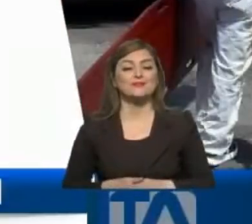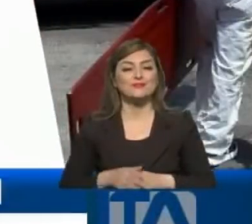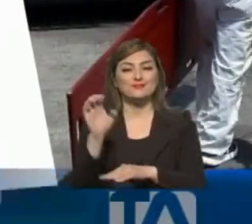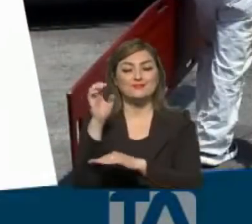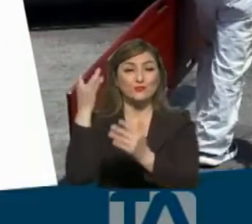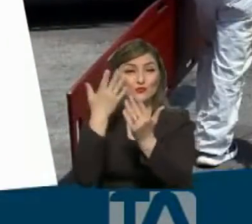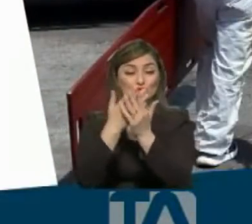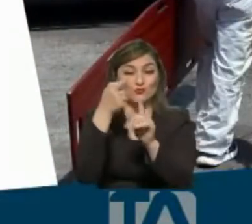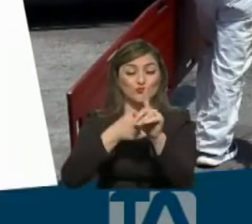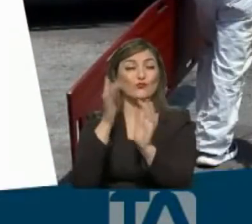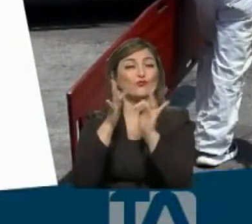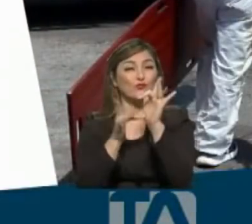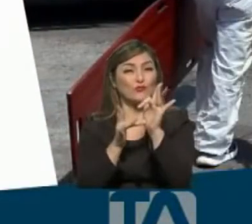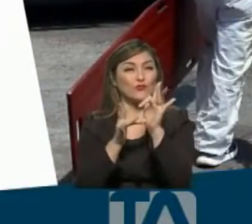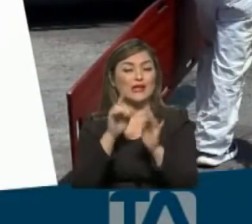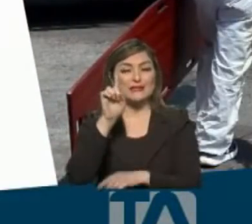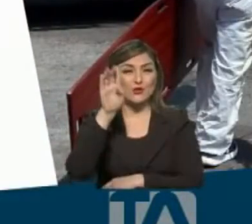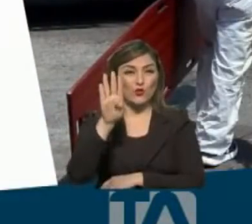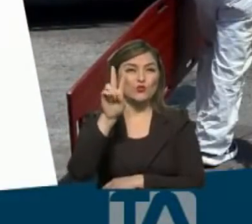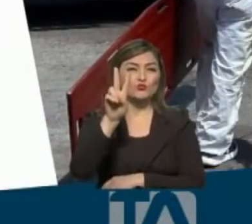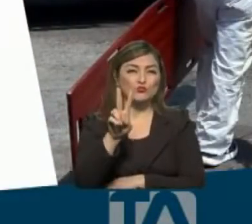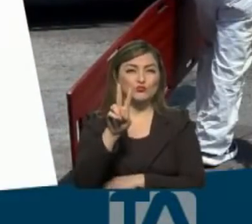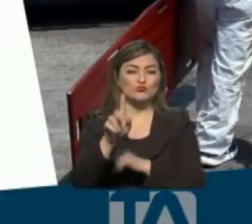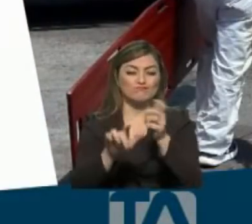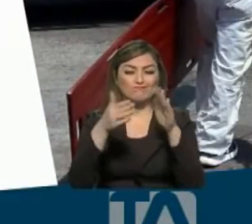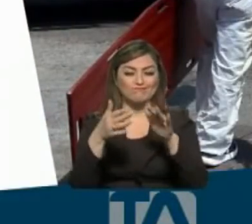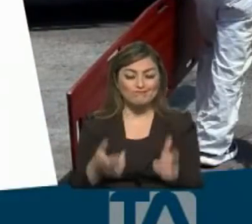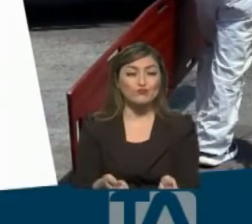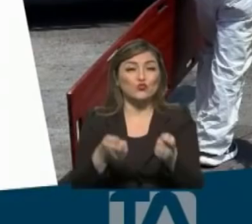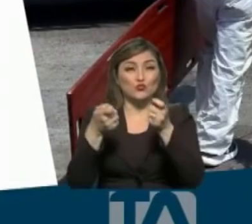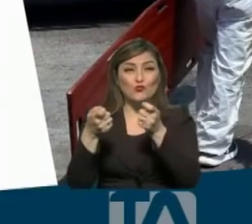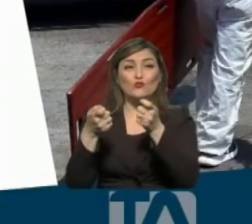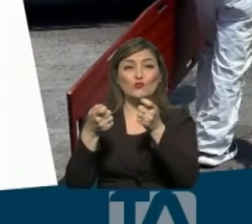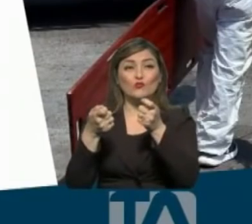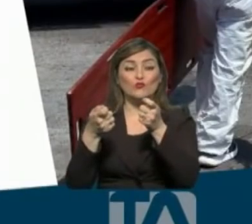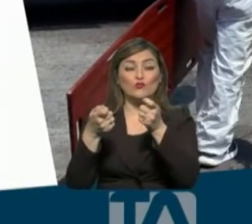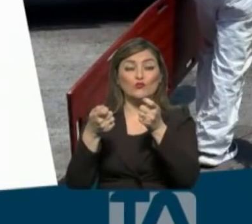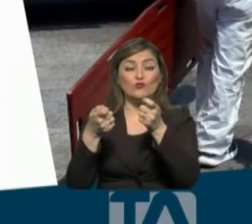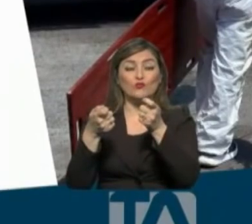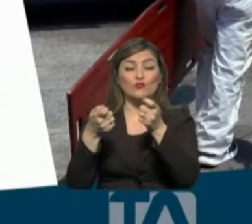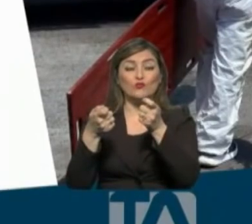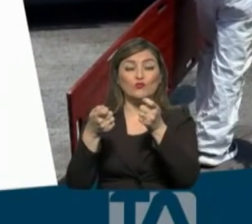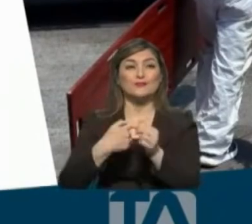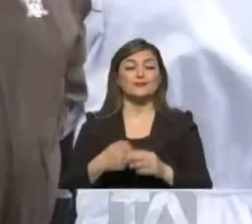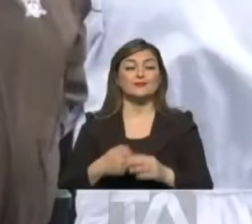de enero a abril se realizaron 142 levantamientos de cadáveres en domicilio.